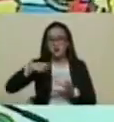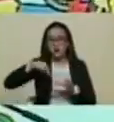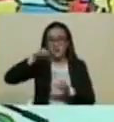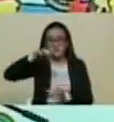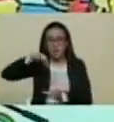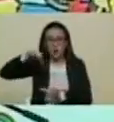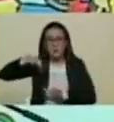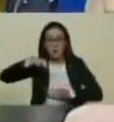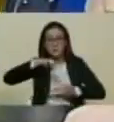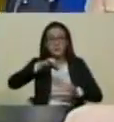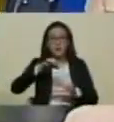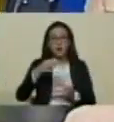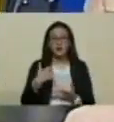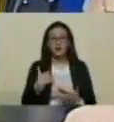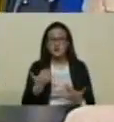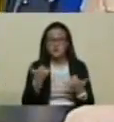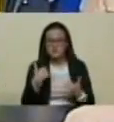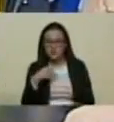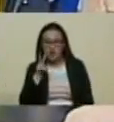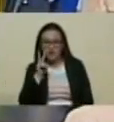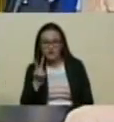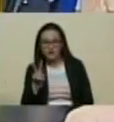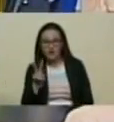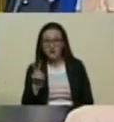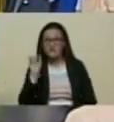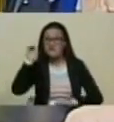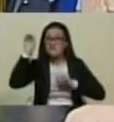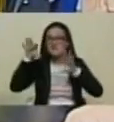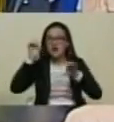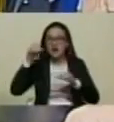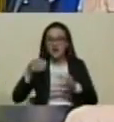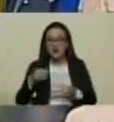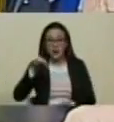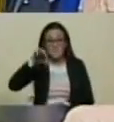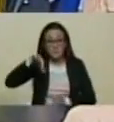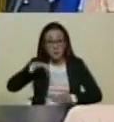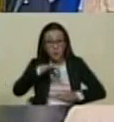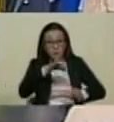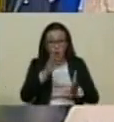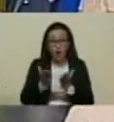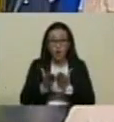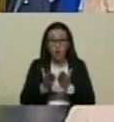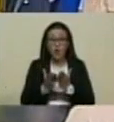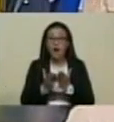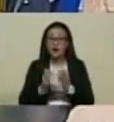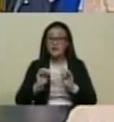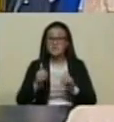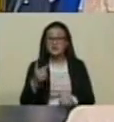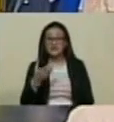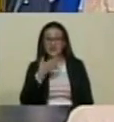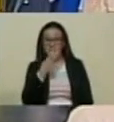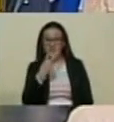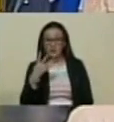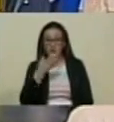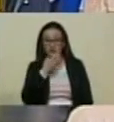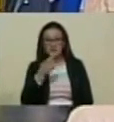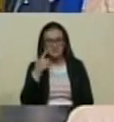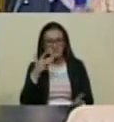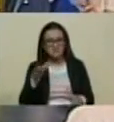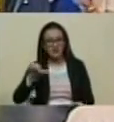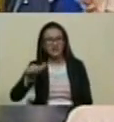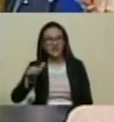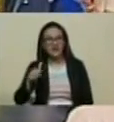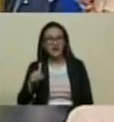escolares y poderlos ver con nuestros ojos. Y hacer una gran feria de los conucos escolares para recibir al Niño Jesús el 24 de diciembre. ¿Qué les